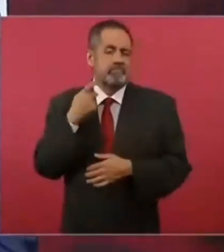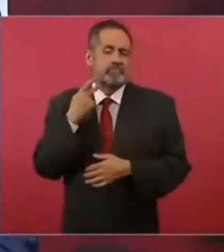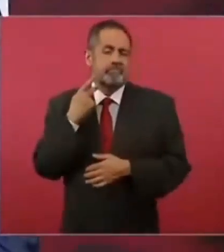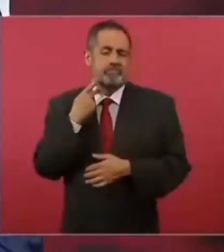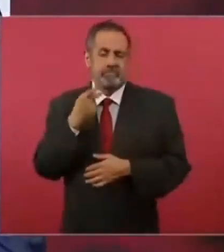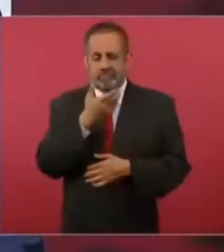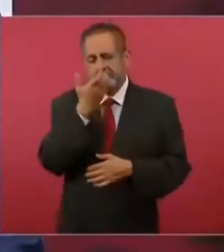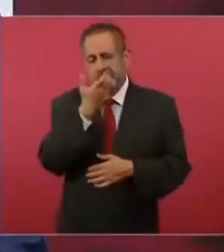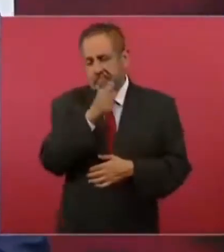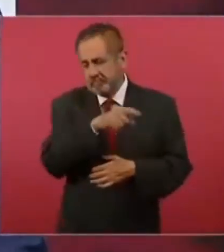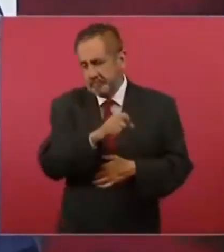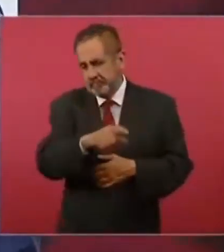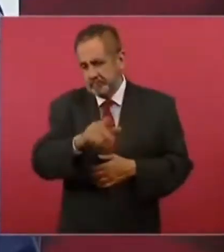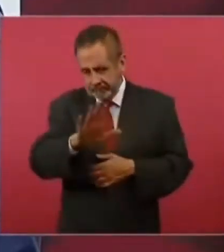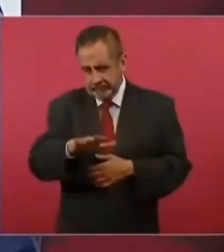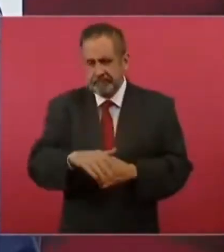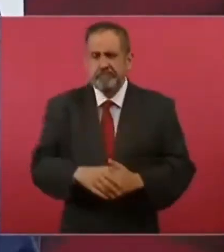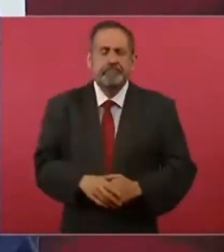política tradicional